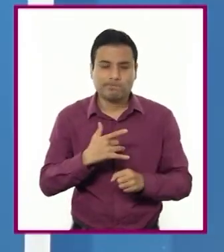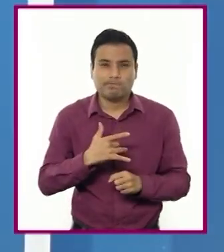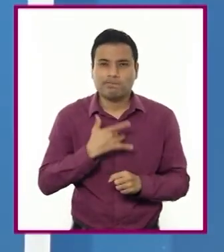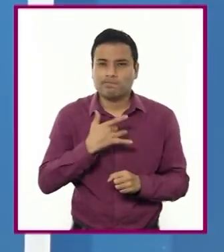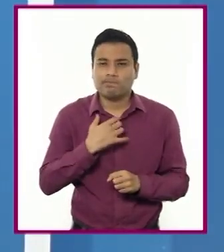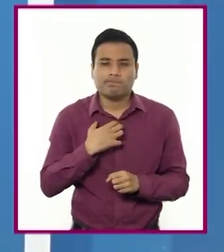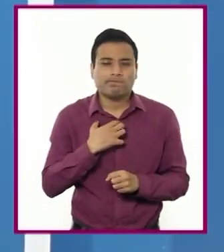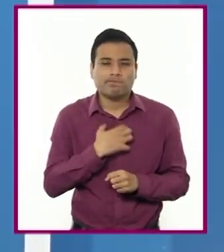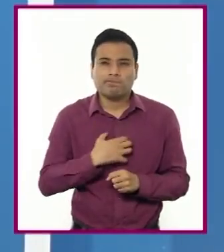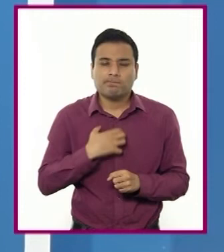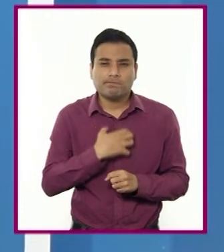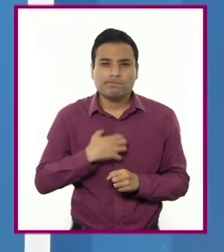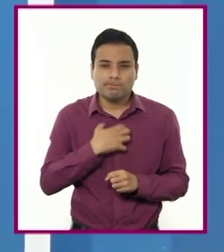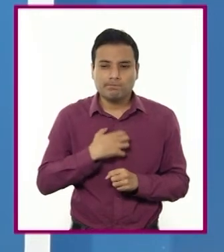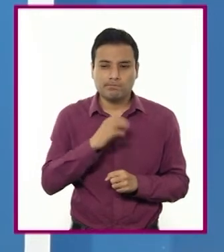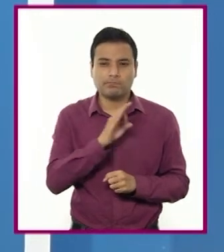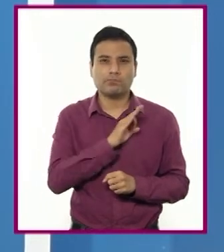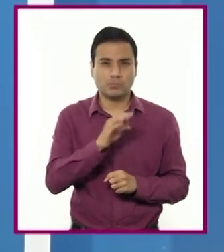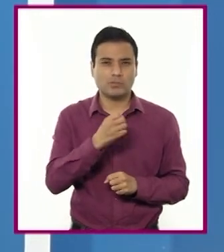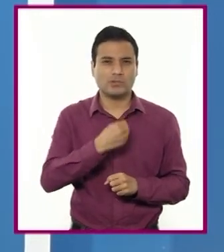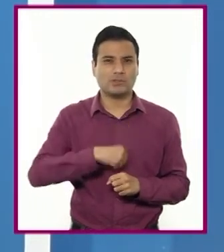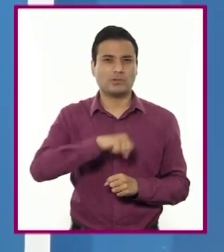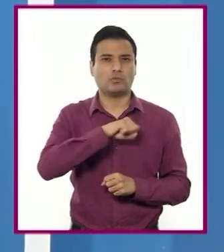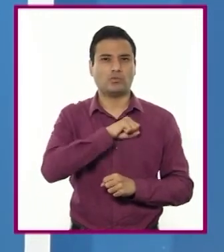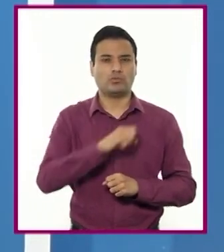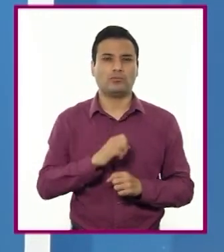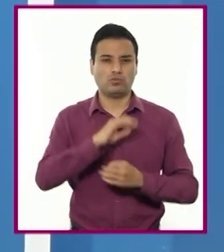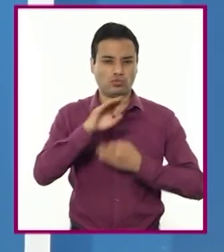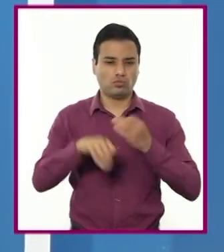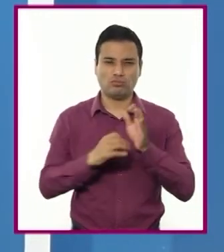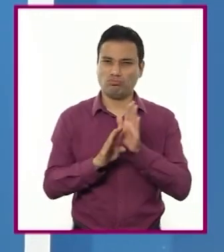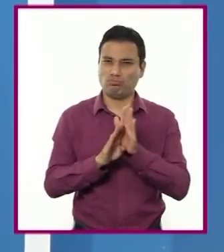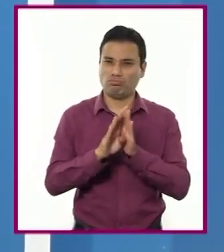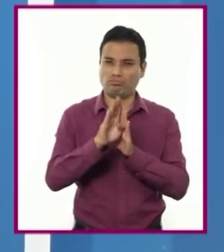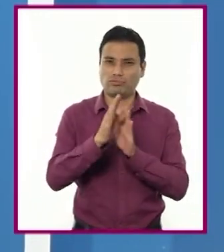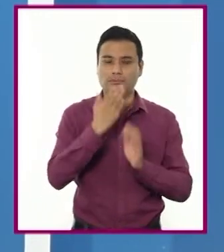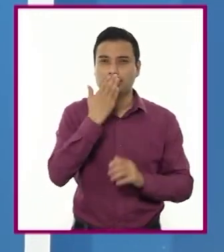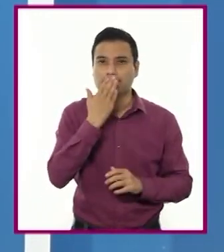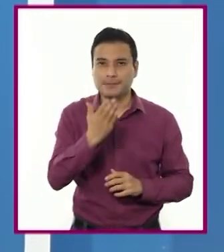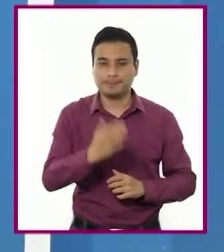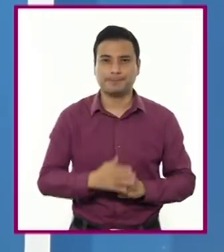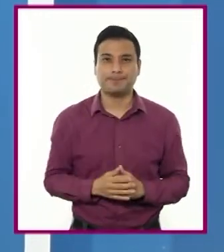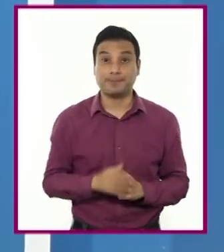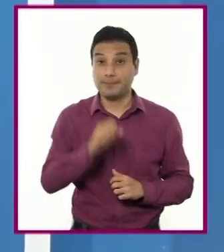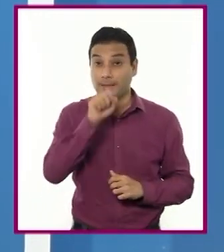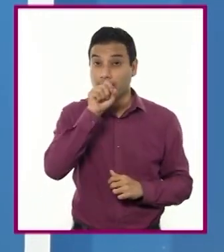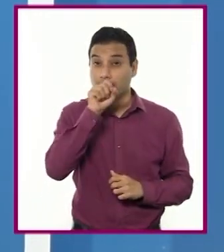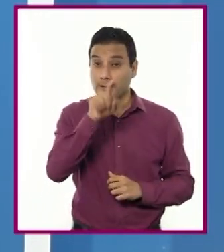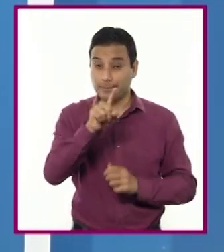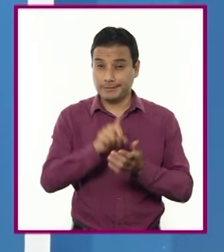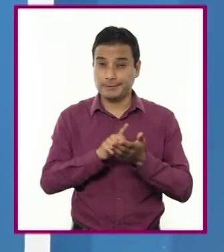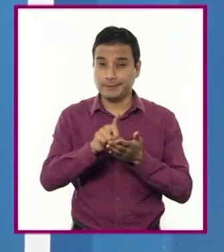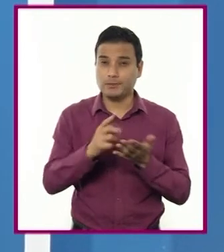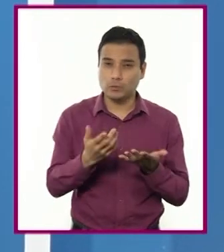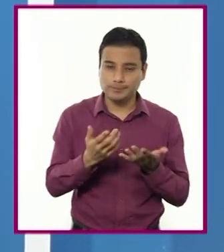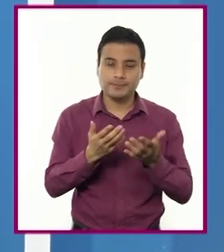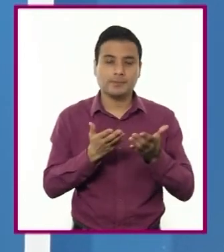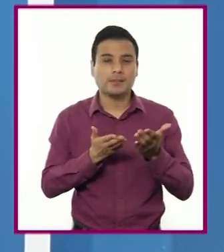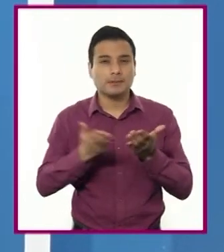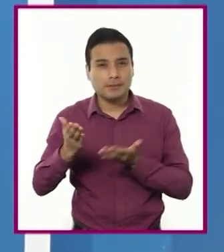permita crecer sanos y sanas y desarrollar todo su potencial. A su vez, tienen derecho a servicios de